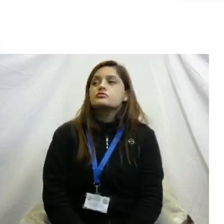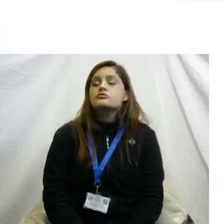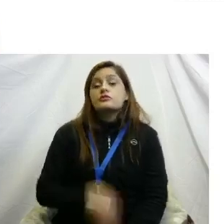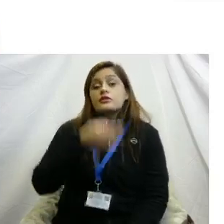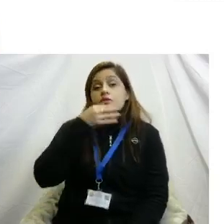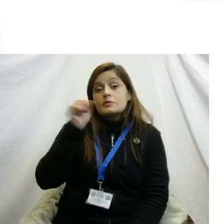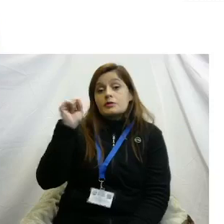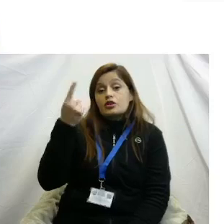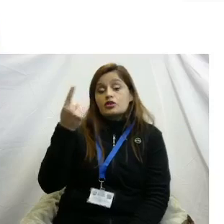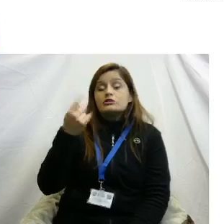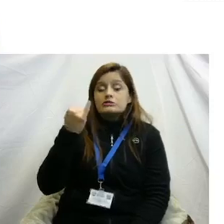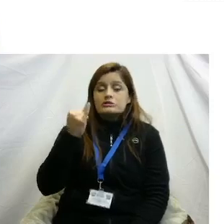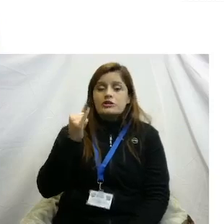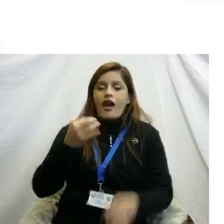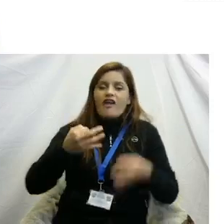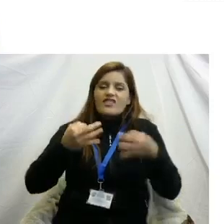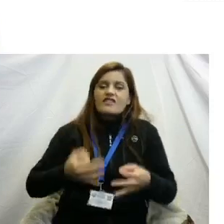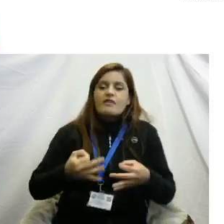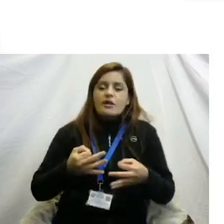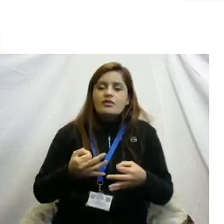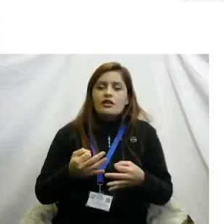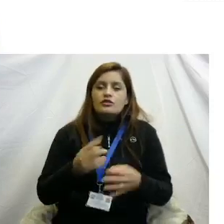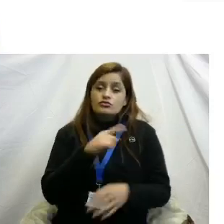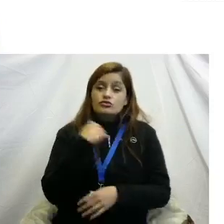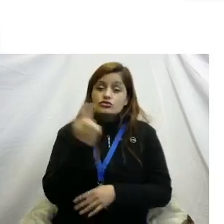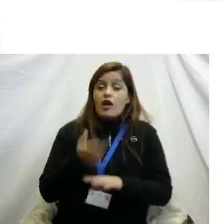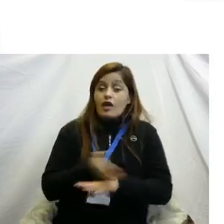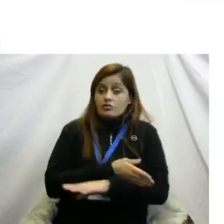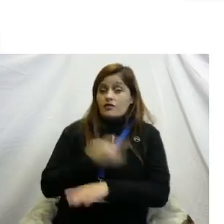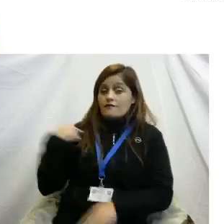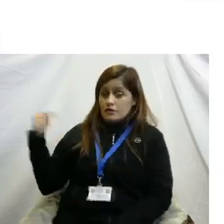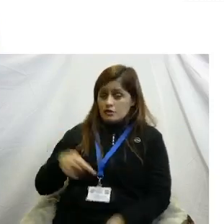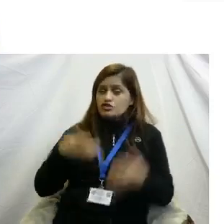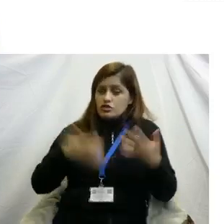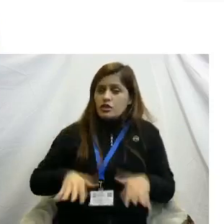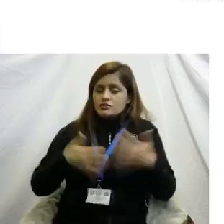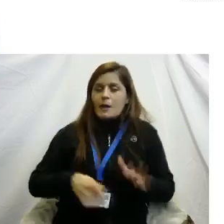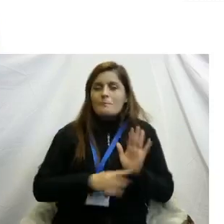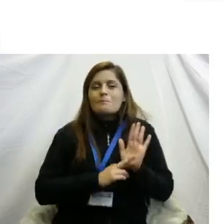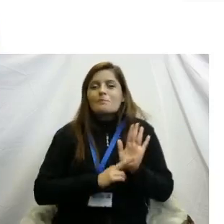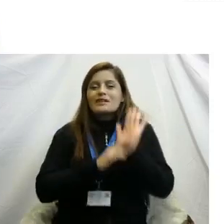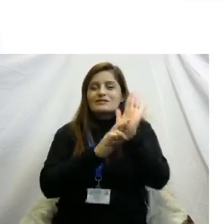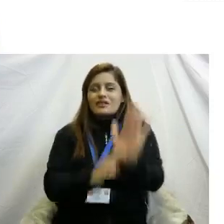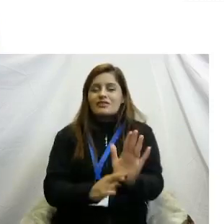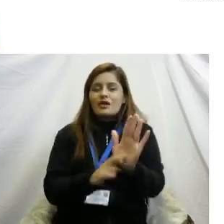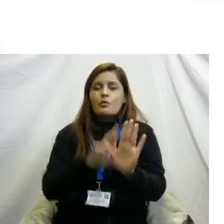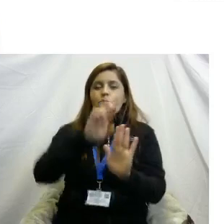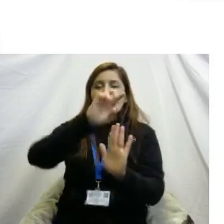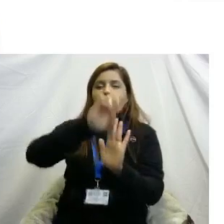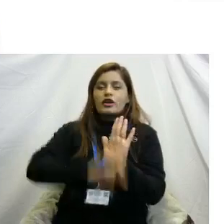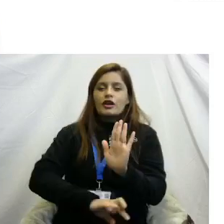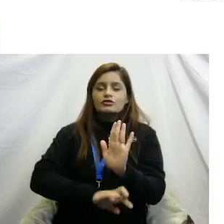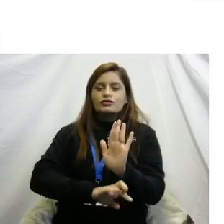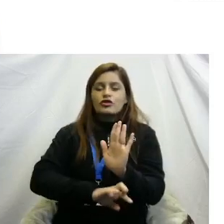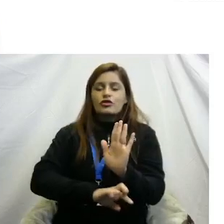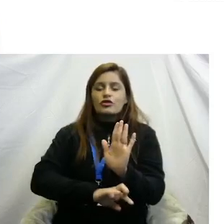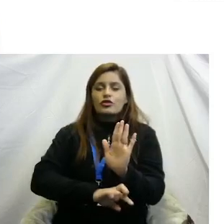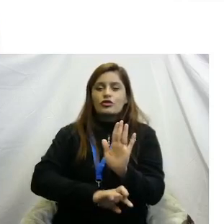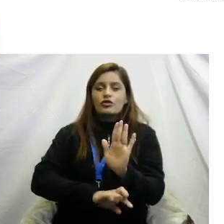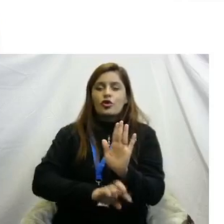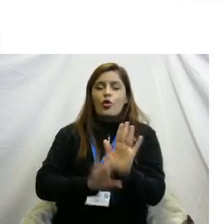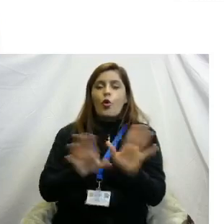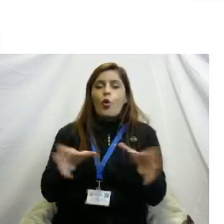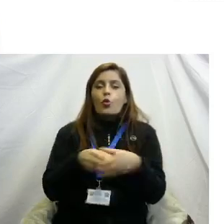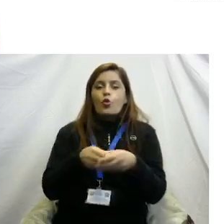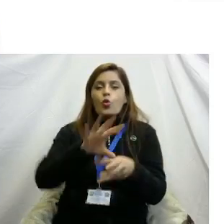todo comentar que sí, efectivamente, nosotros estuvimos acá hace un tiempo presentando el proyecto de la